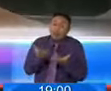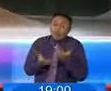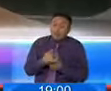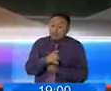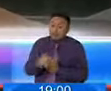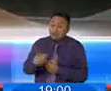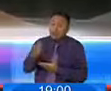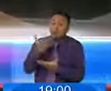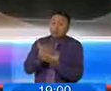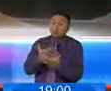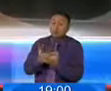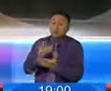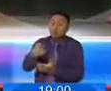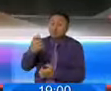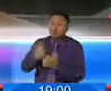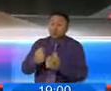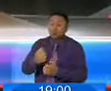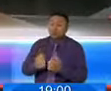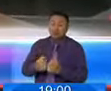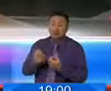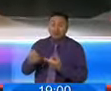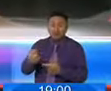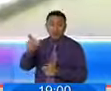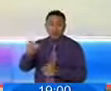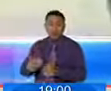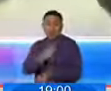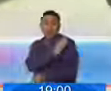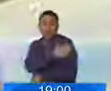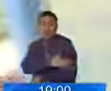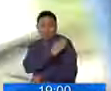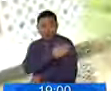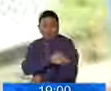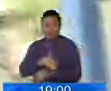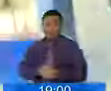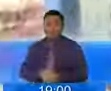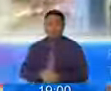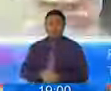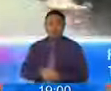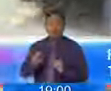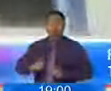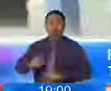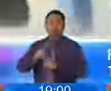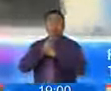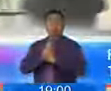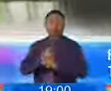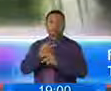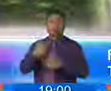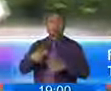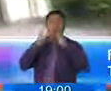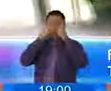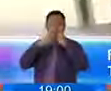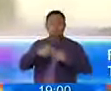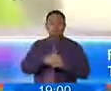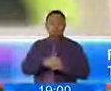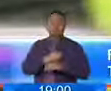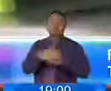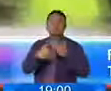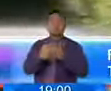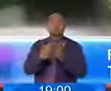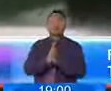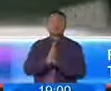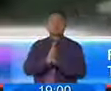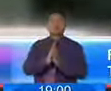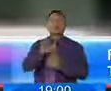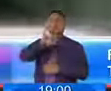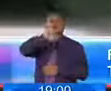la existencia de un delito en el tráfico de influencia. Así Bernal responde al comunicado que la Fiscalía emitió luego del pedido de Silvia